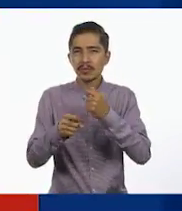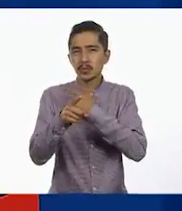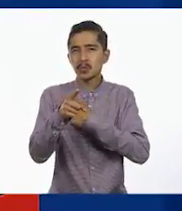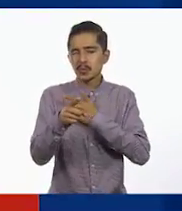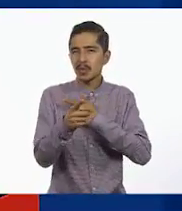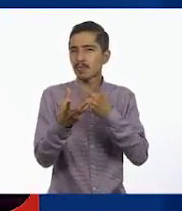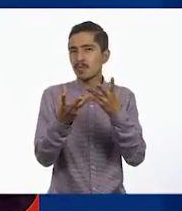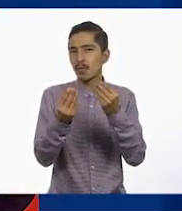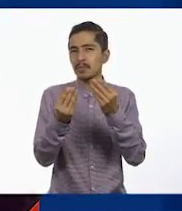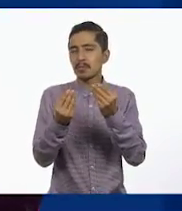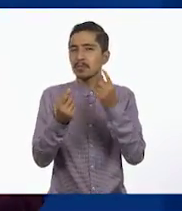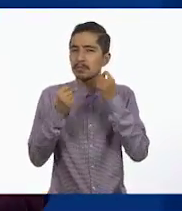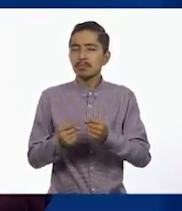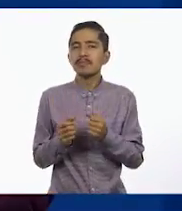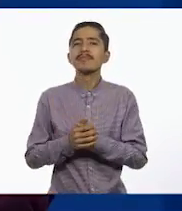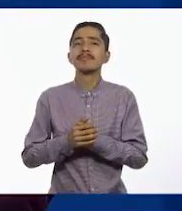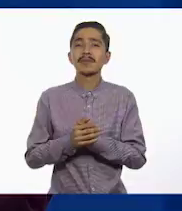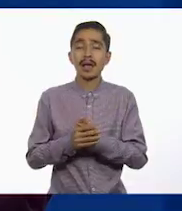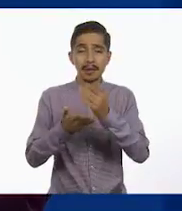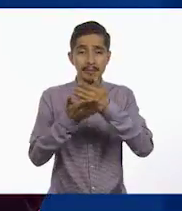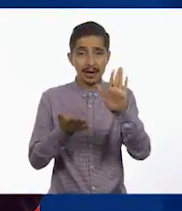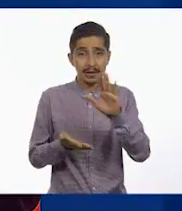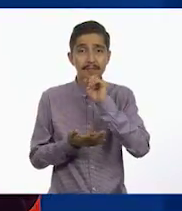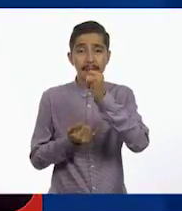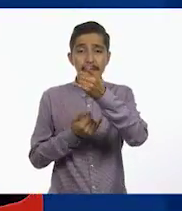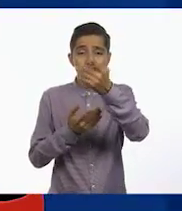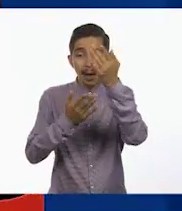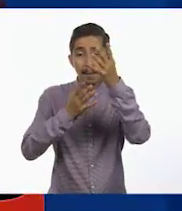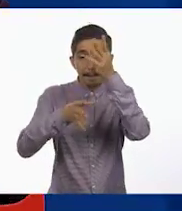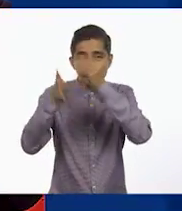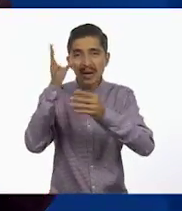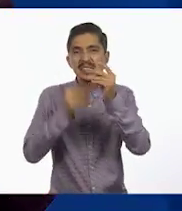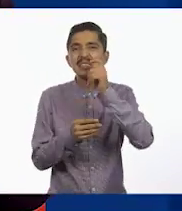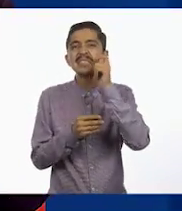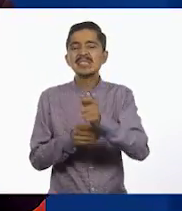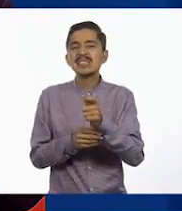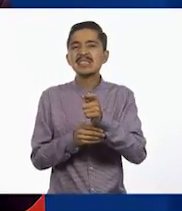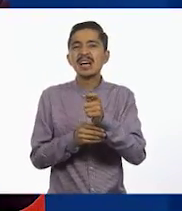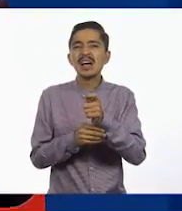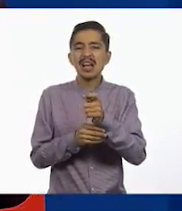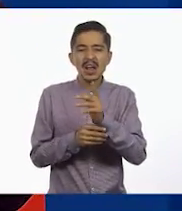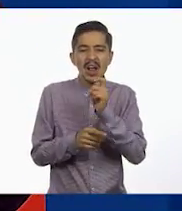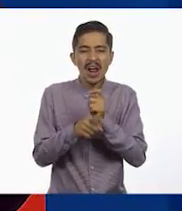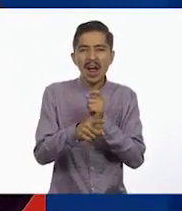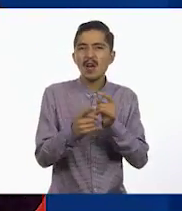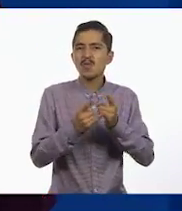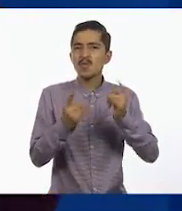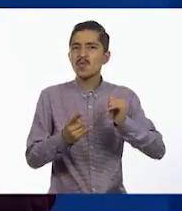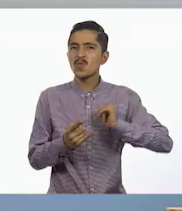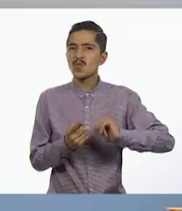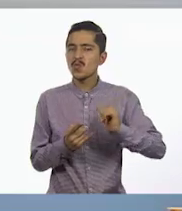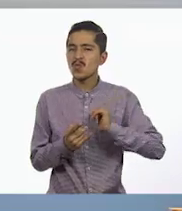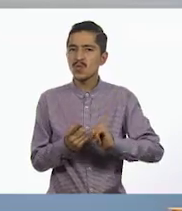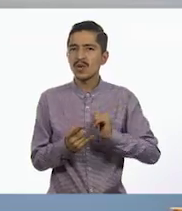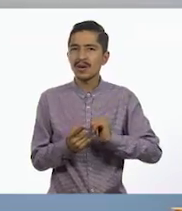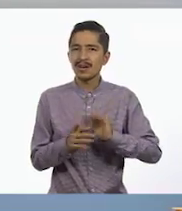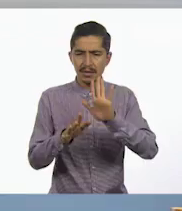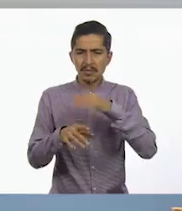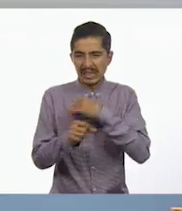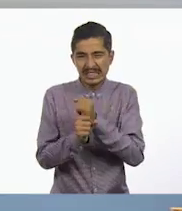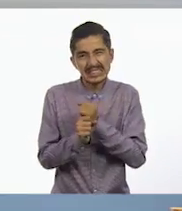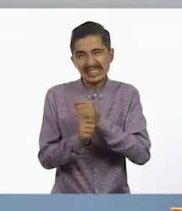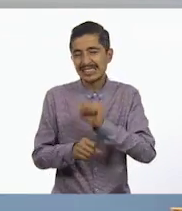gustar muchísimo. Además, van a aprender acerca de esos seres y criaturas mitológicas. Sí, yo voy a